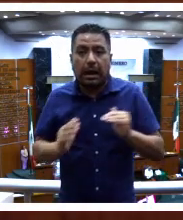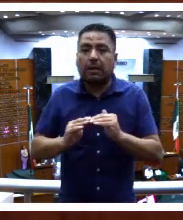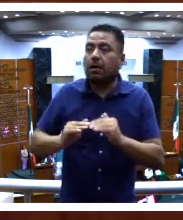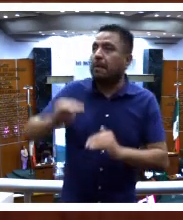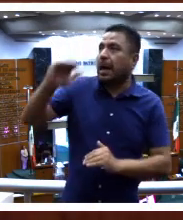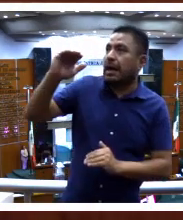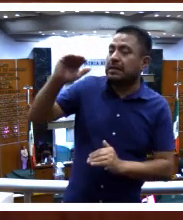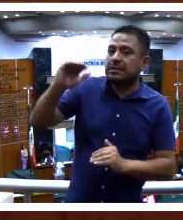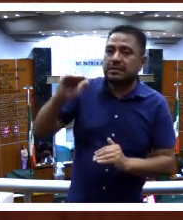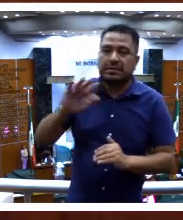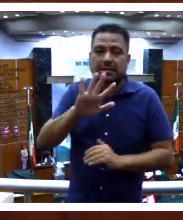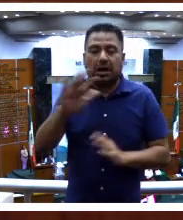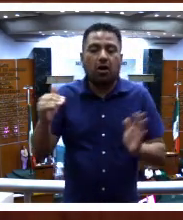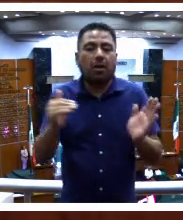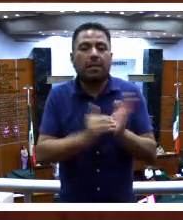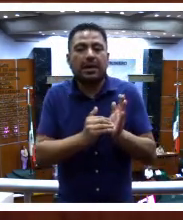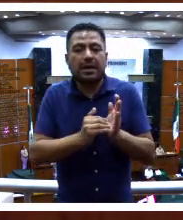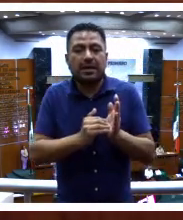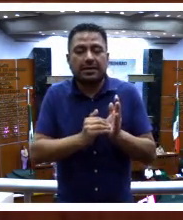de